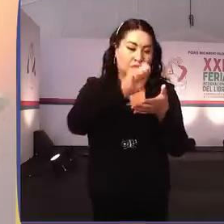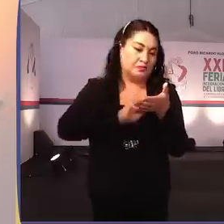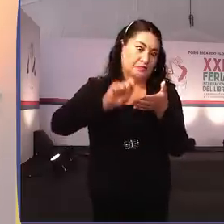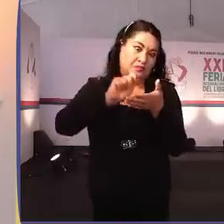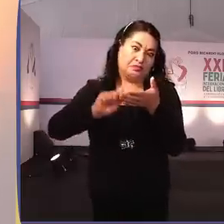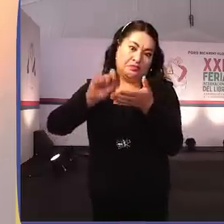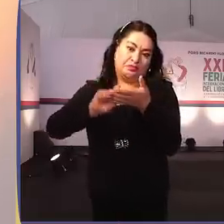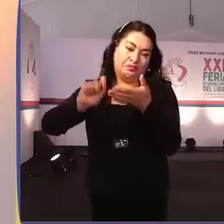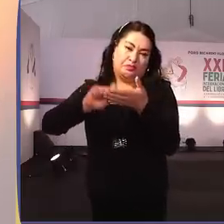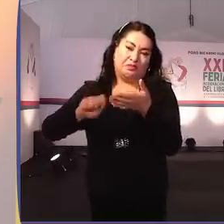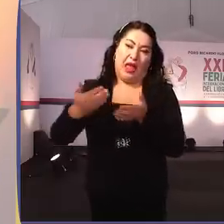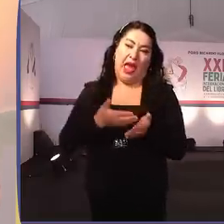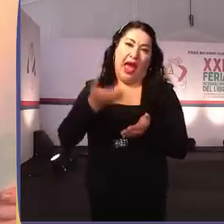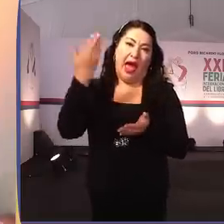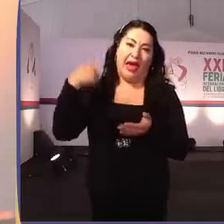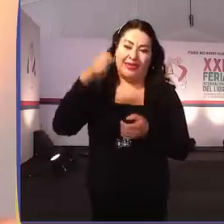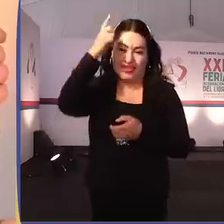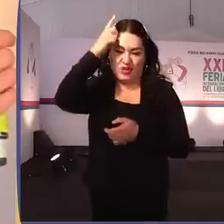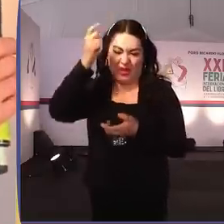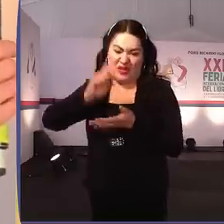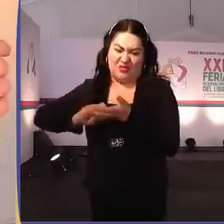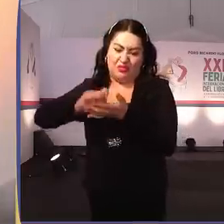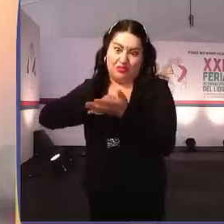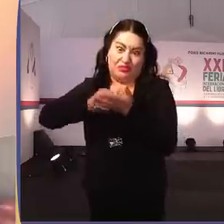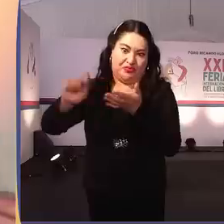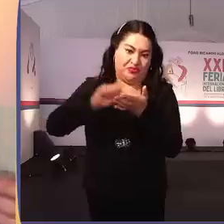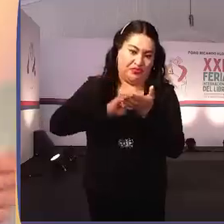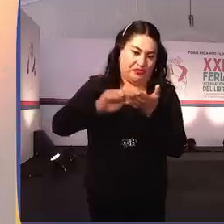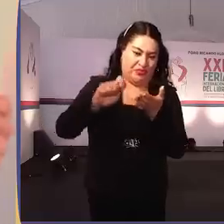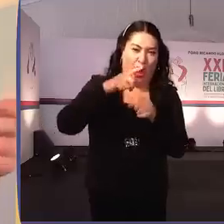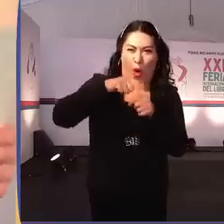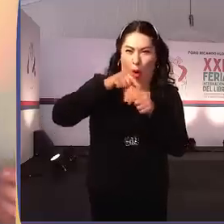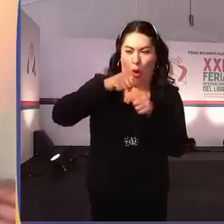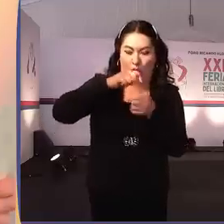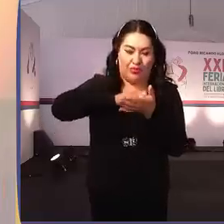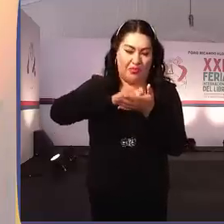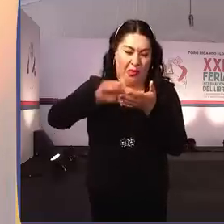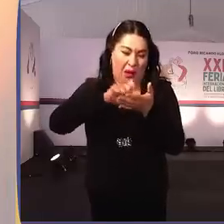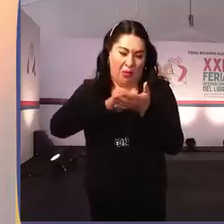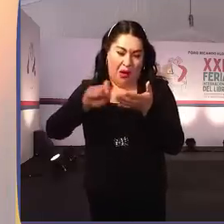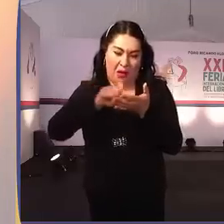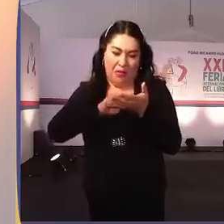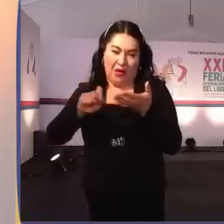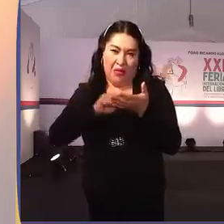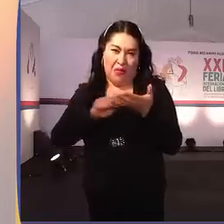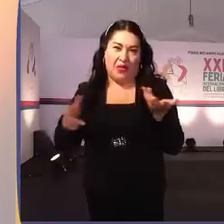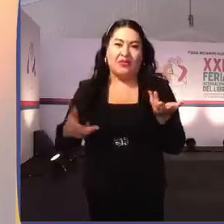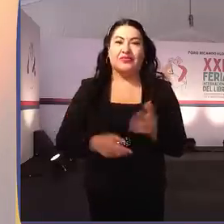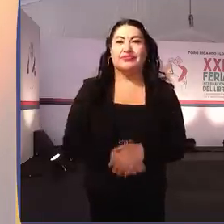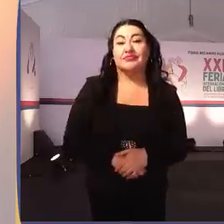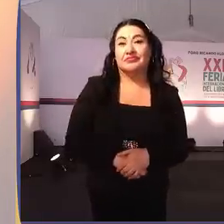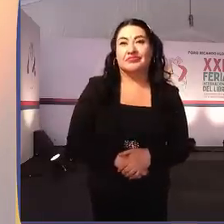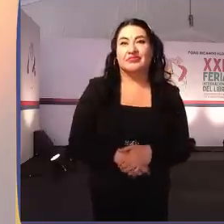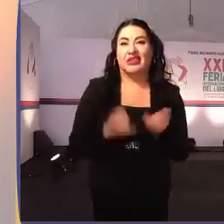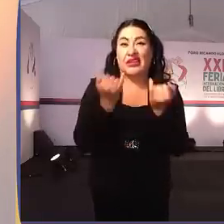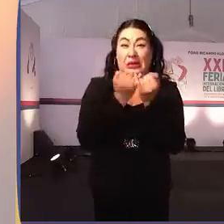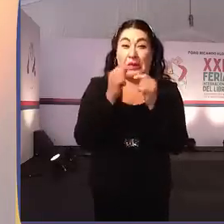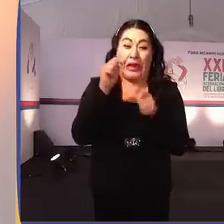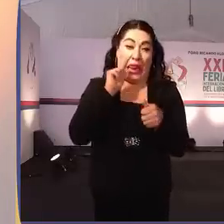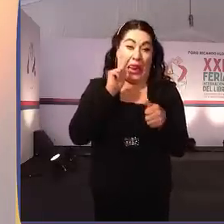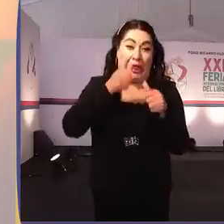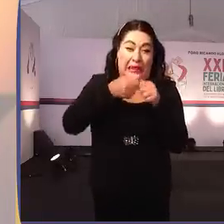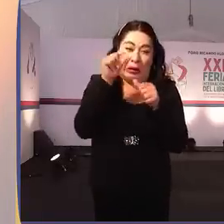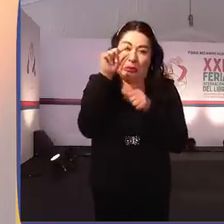los tuvo y es molesto, cuando los subrayan, por ejemplo, ¿no? Les hacen anotaciones al margen. La letra